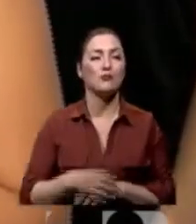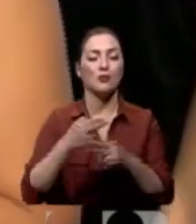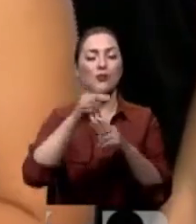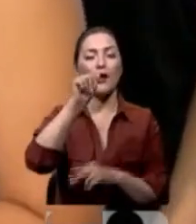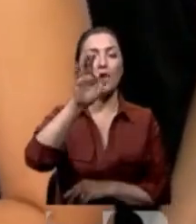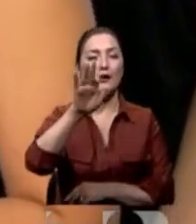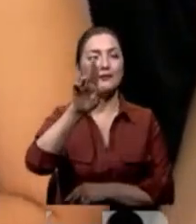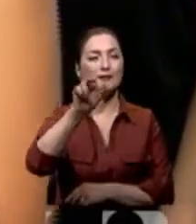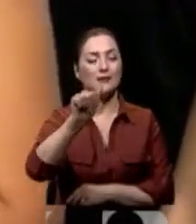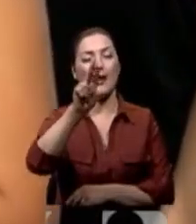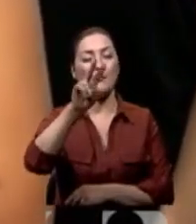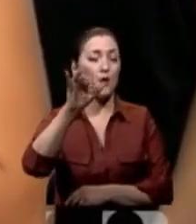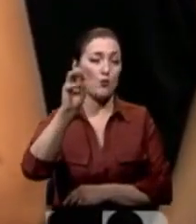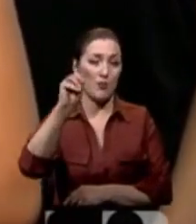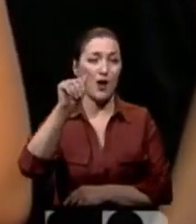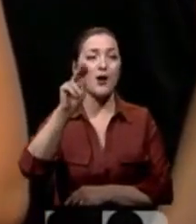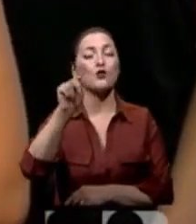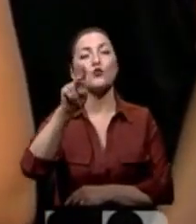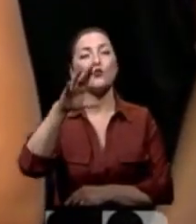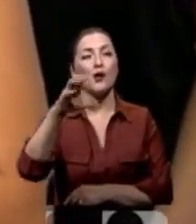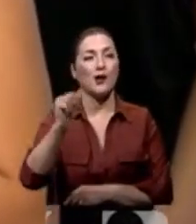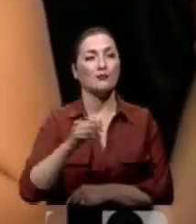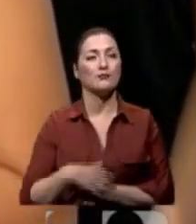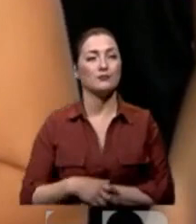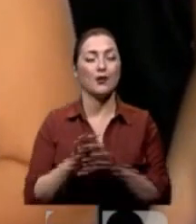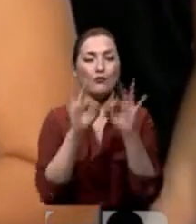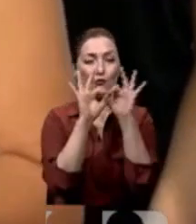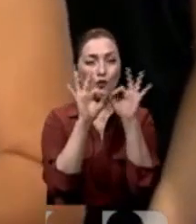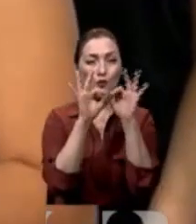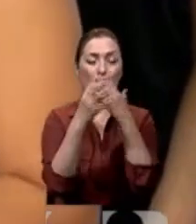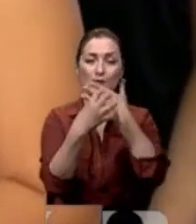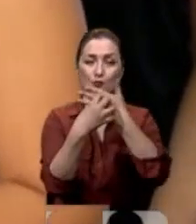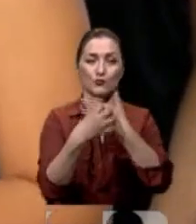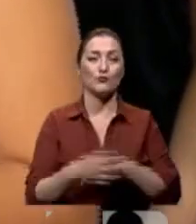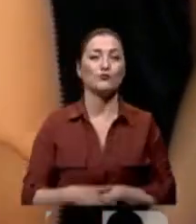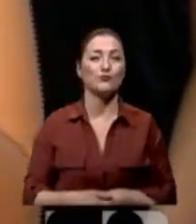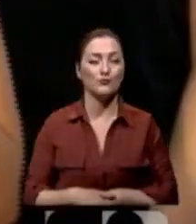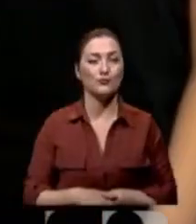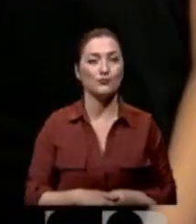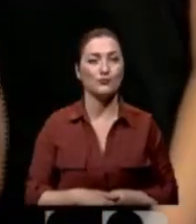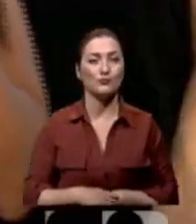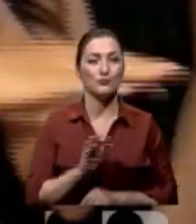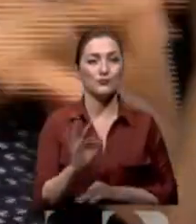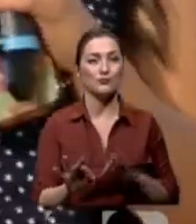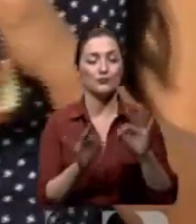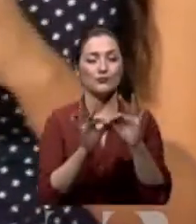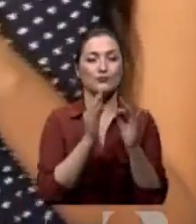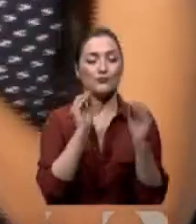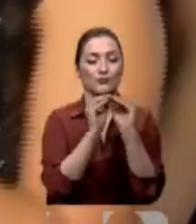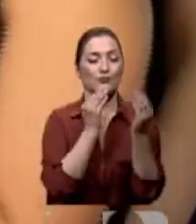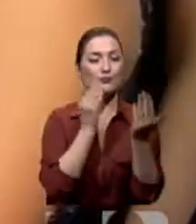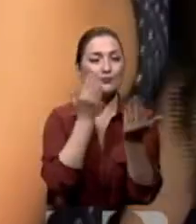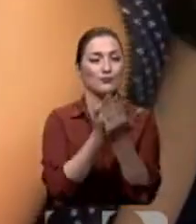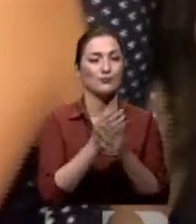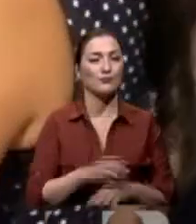Atavío y Manduca. Perfecto, ¿en qué redes? Instagram, Facebook. Sí, Instagram y Facebook. Perfecto, muchísimas gracias, ya los